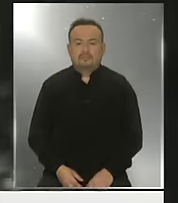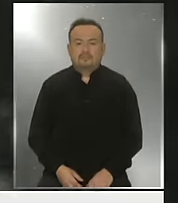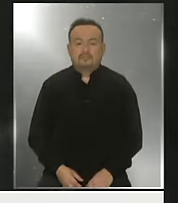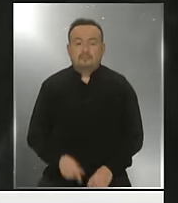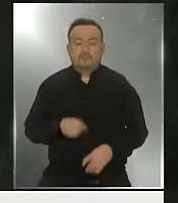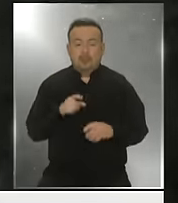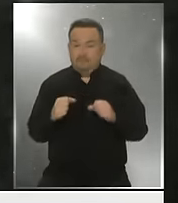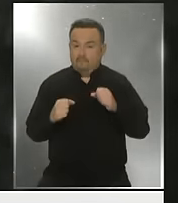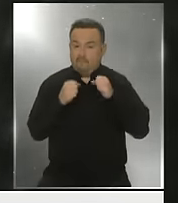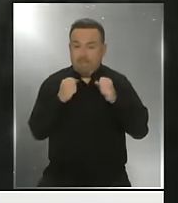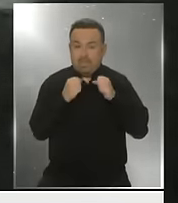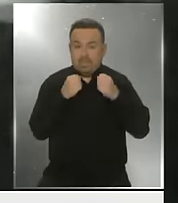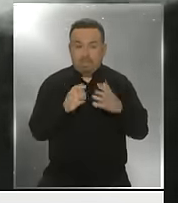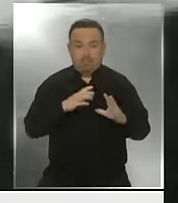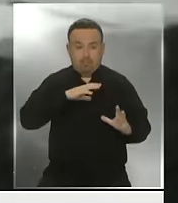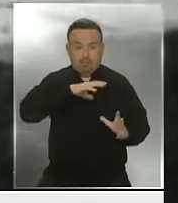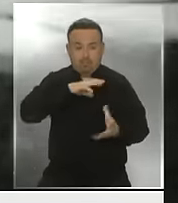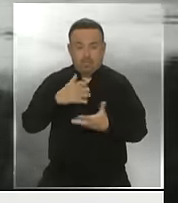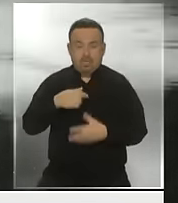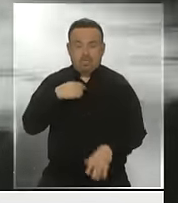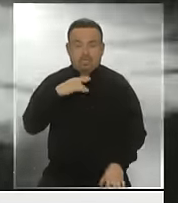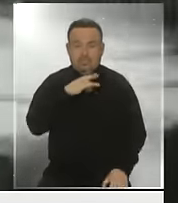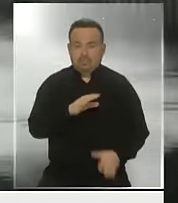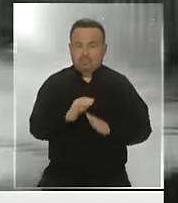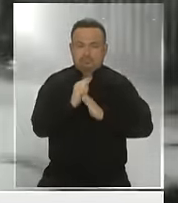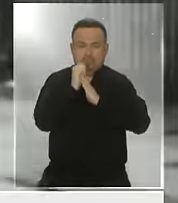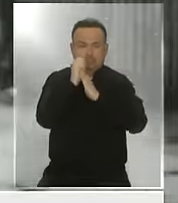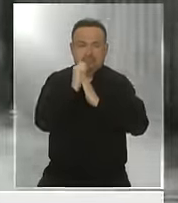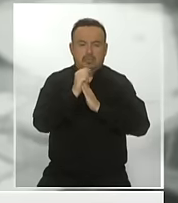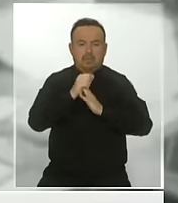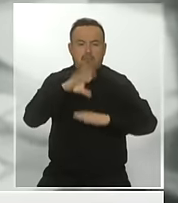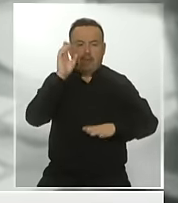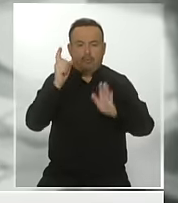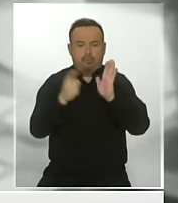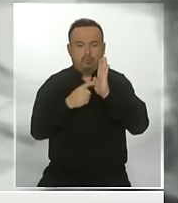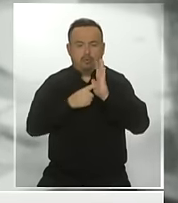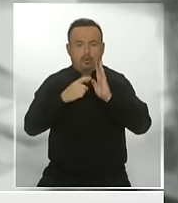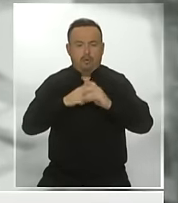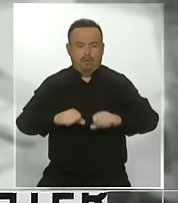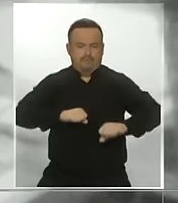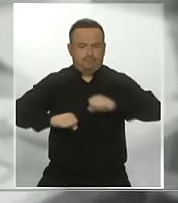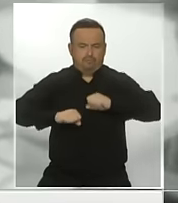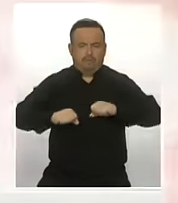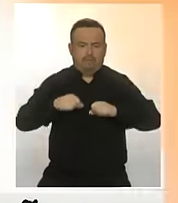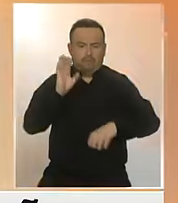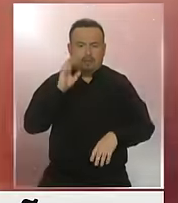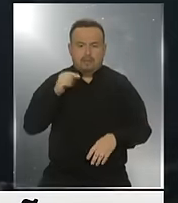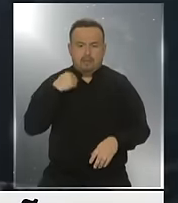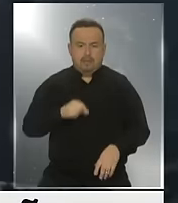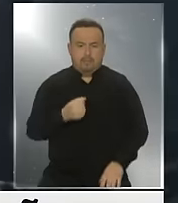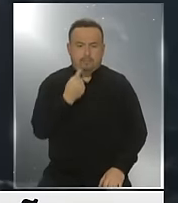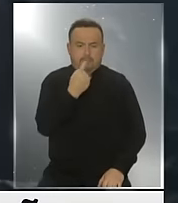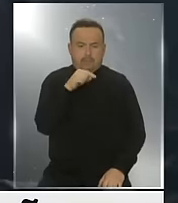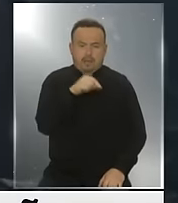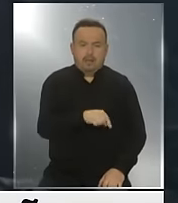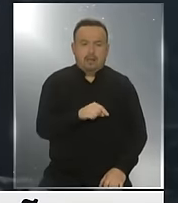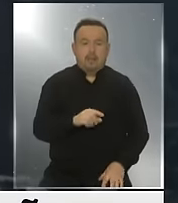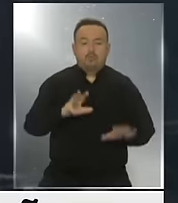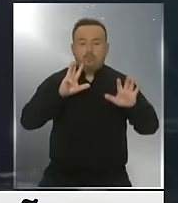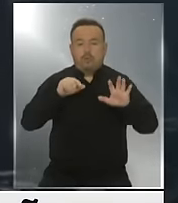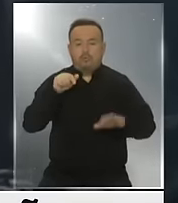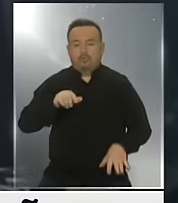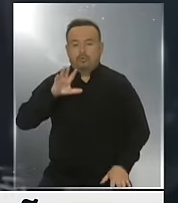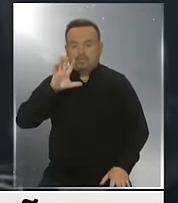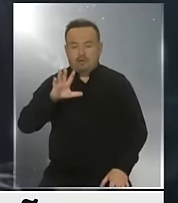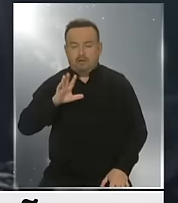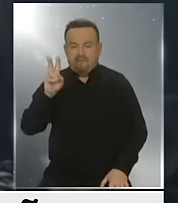Tan fuerte fue que mundialmente Chile lidera el ranking de los terremotos más potentes de la historia, siendo los